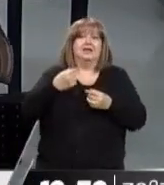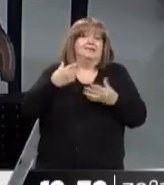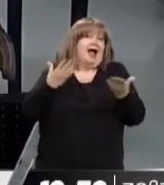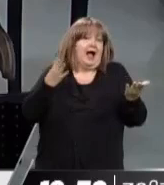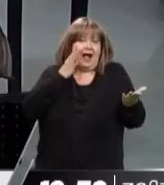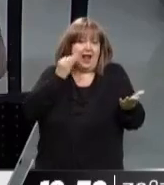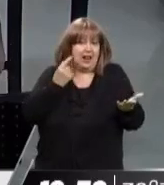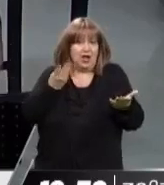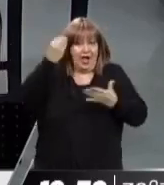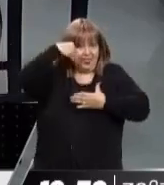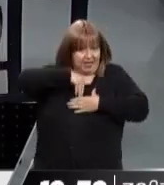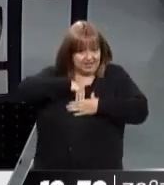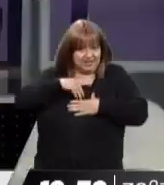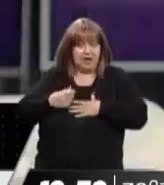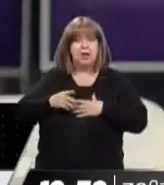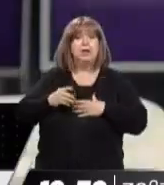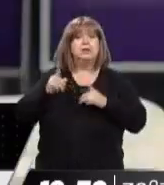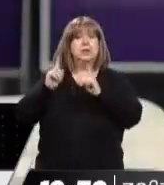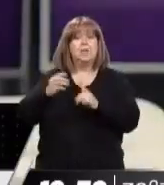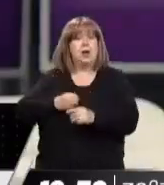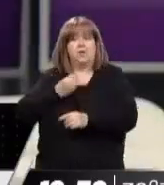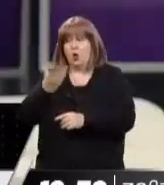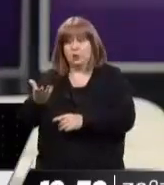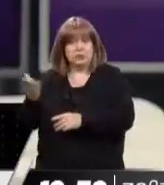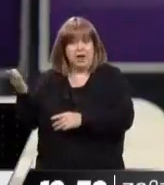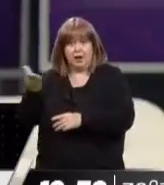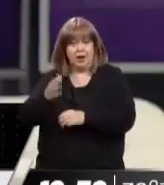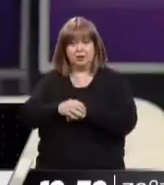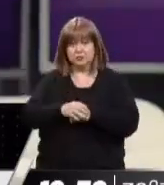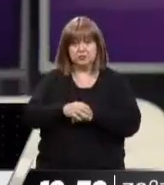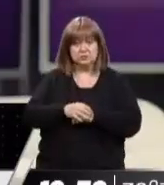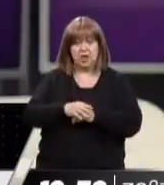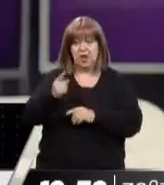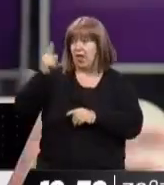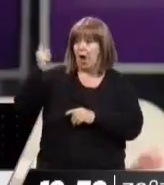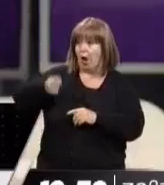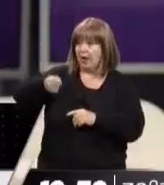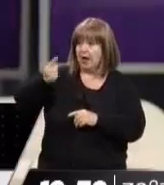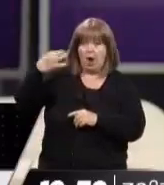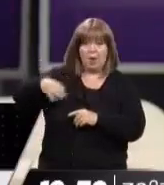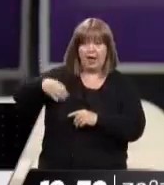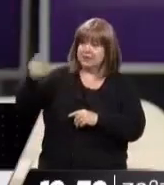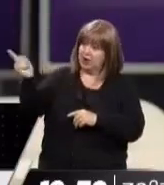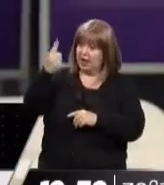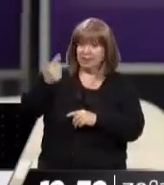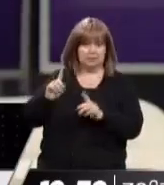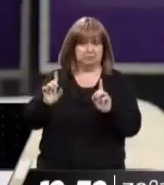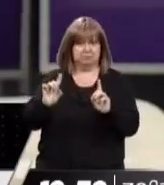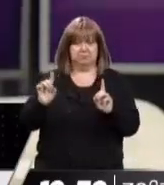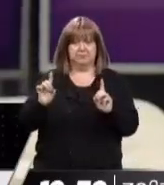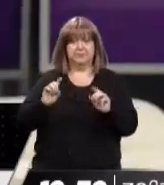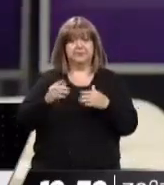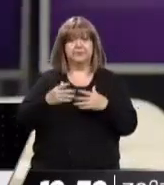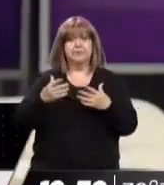obliga absolutamente a nadie, y hay chicas que aún se quieren seguir presentando, pues yo planteaba esto y decía, bueno, quizás si pasa que muchos departamentos